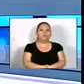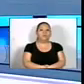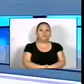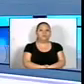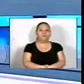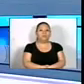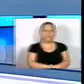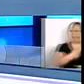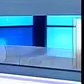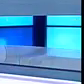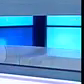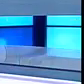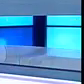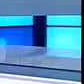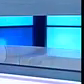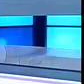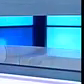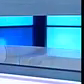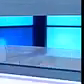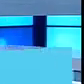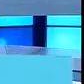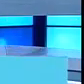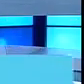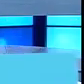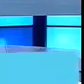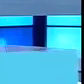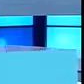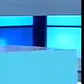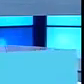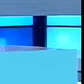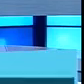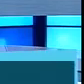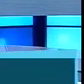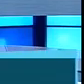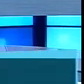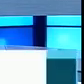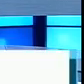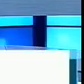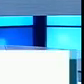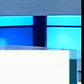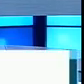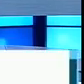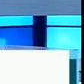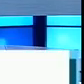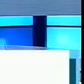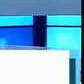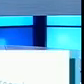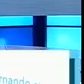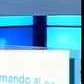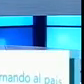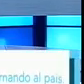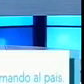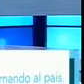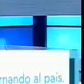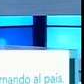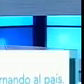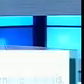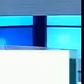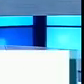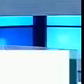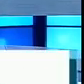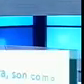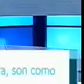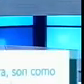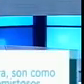Muchos salvadoreños están retornando al país. A pesar que han estado fuera, son como nosotros, trabajadores y amistosos.